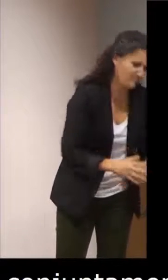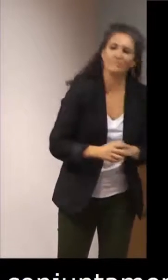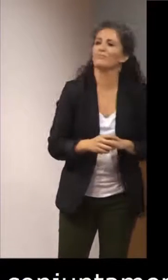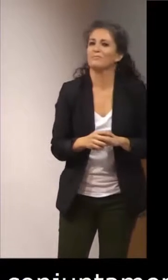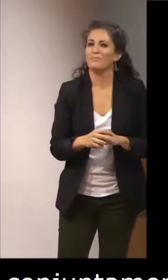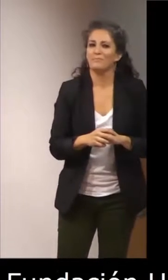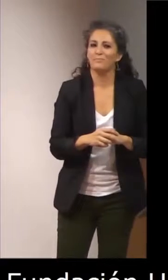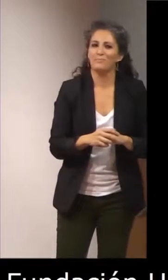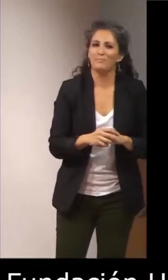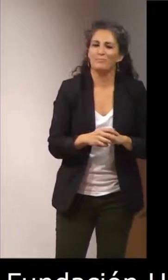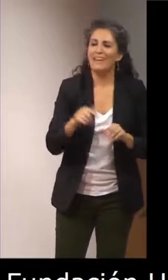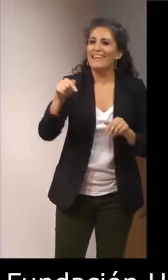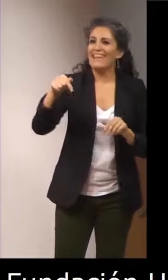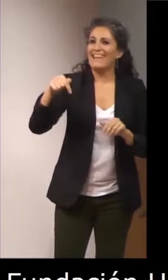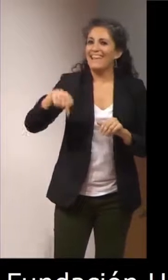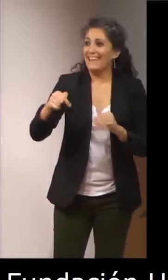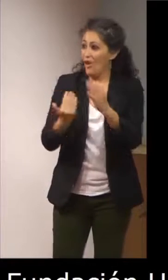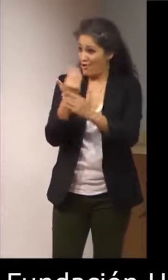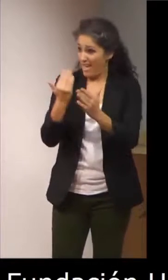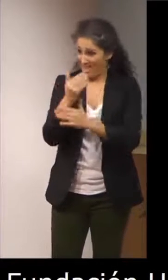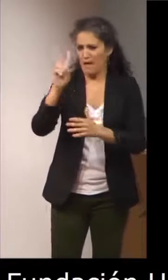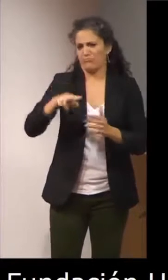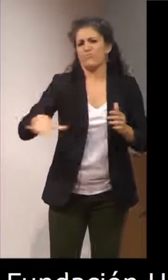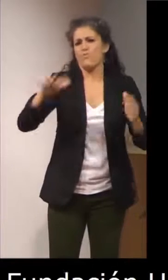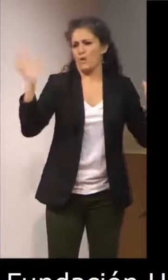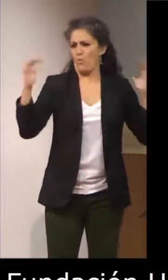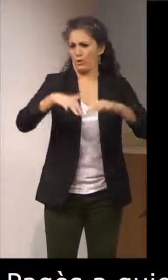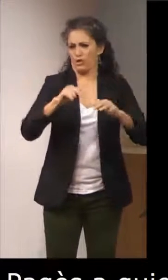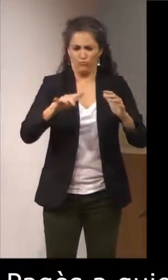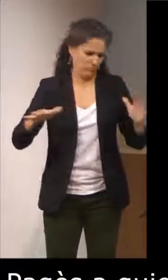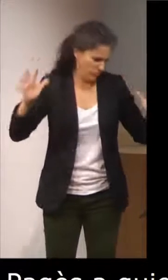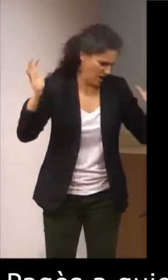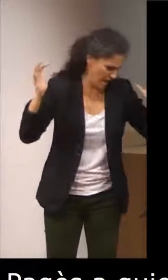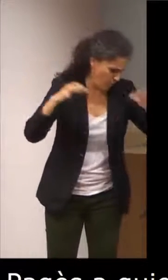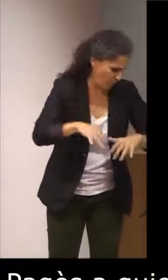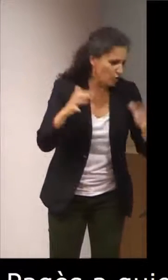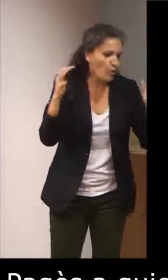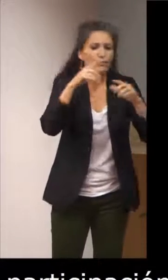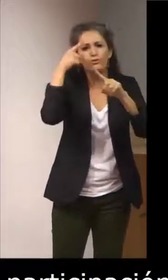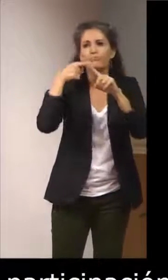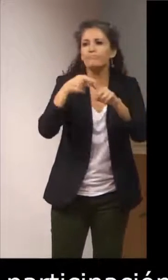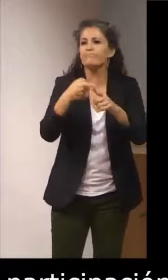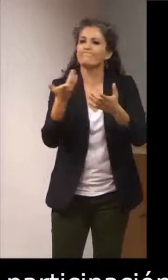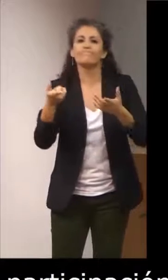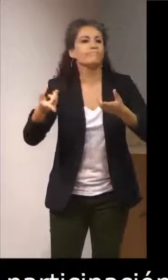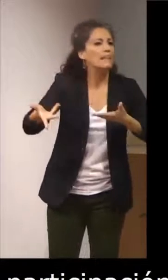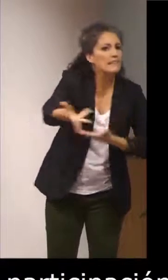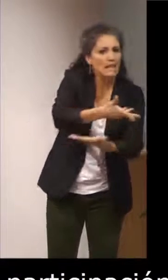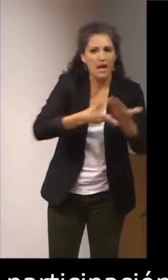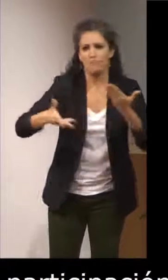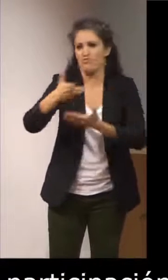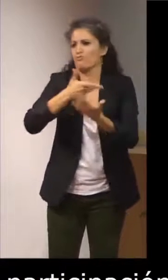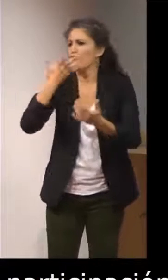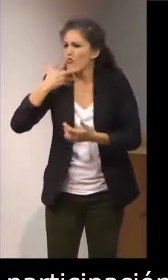y su presencia en esta jornada. Como decía, esta jornada queremos que se convierta en un encuentro